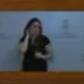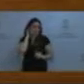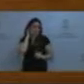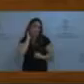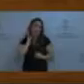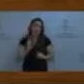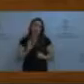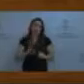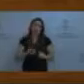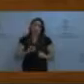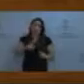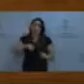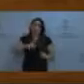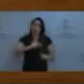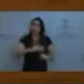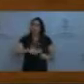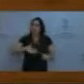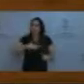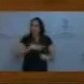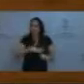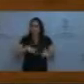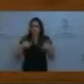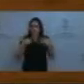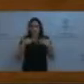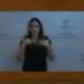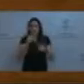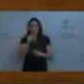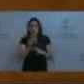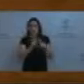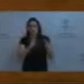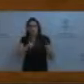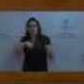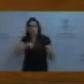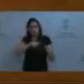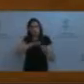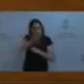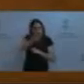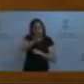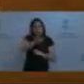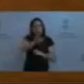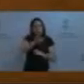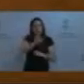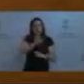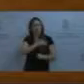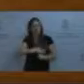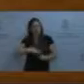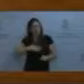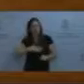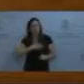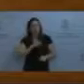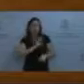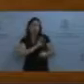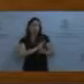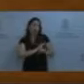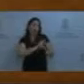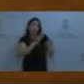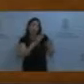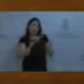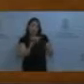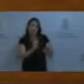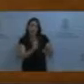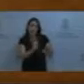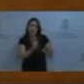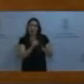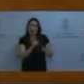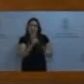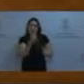Estamos muy satisfechos de haber influido en los presupuestos. Estamos muy satisfechos, señora consejera, que no lo nombró ni una sola